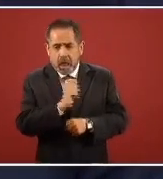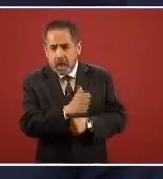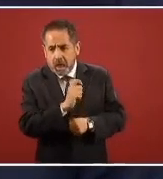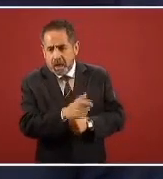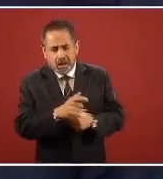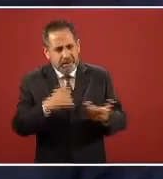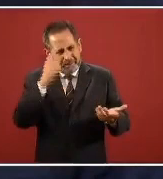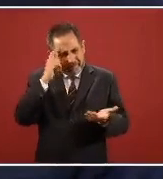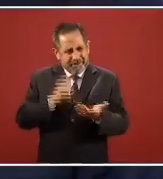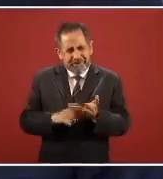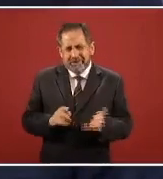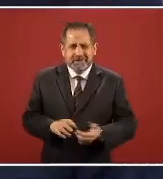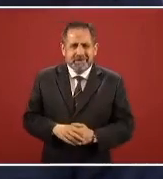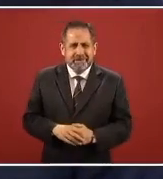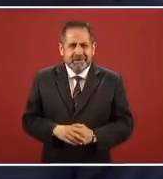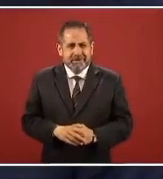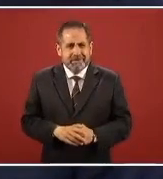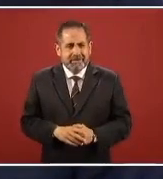¿Ustedes creen